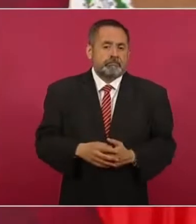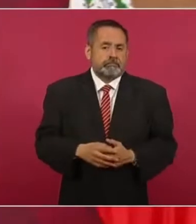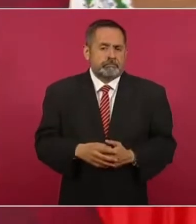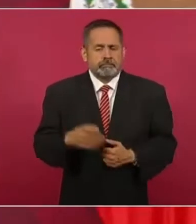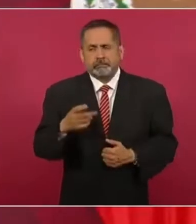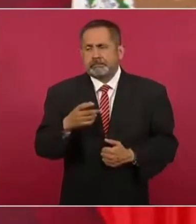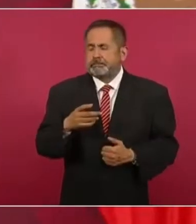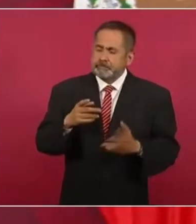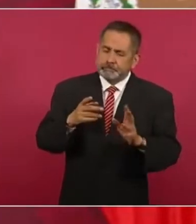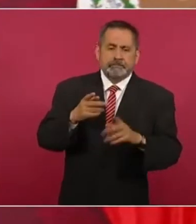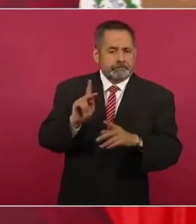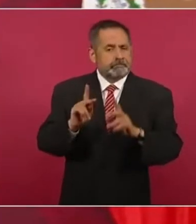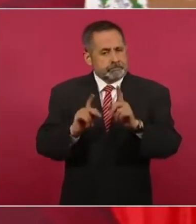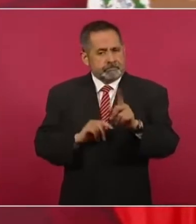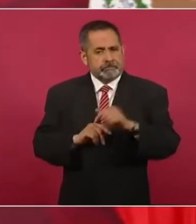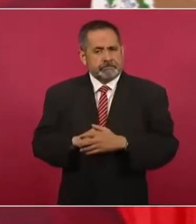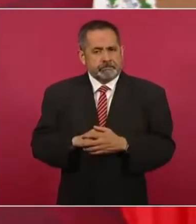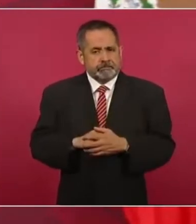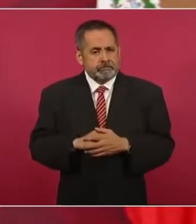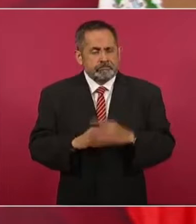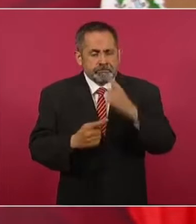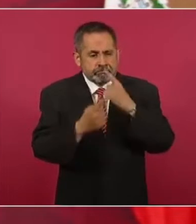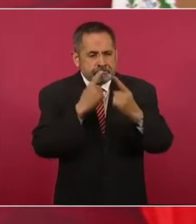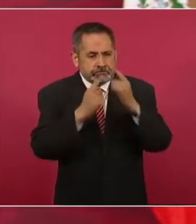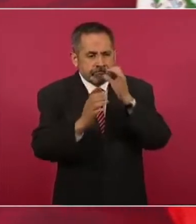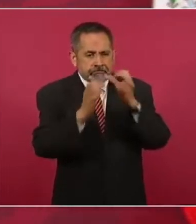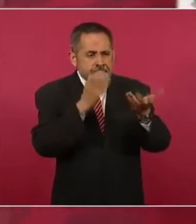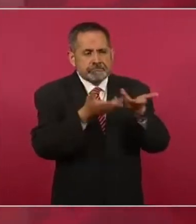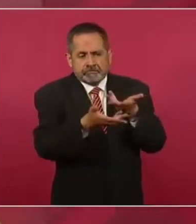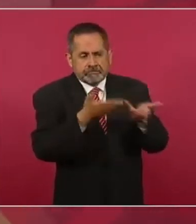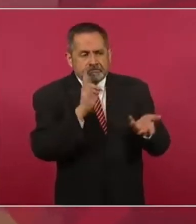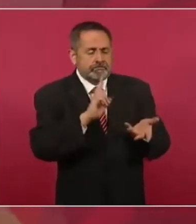Pero todo esto mediante el diálogo.